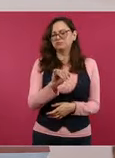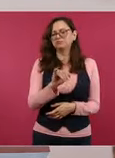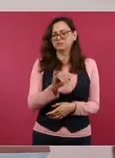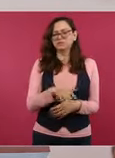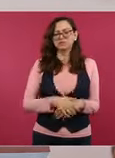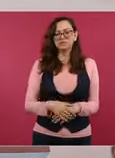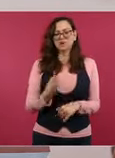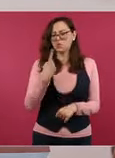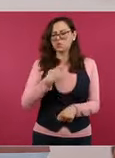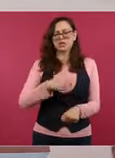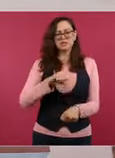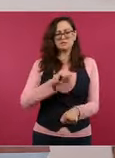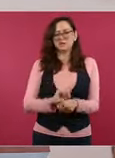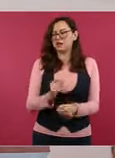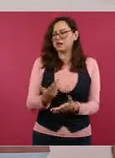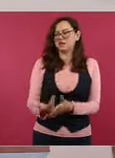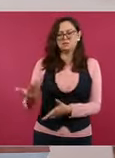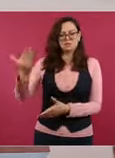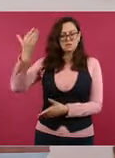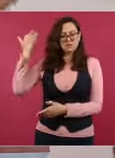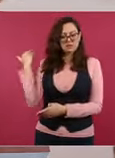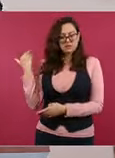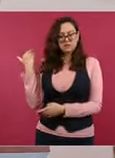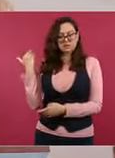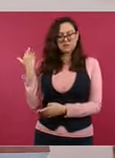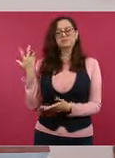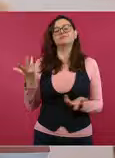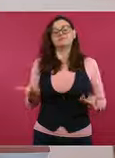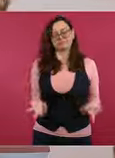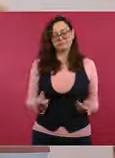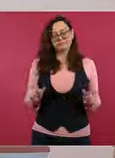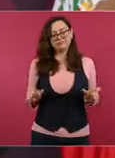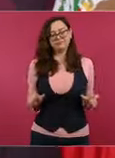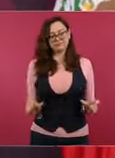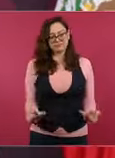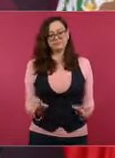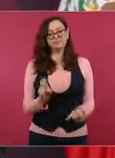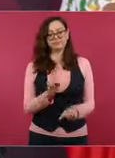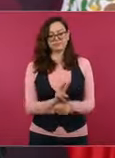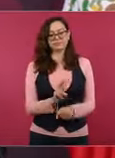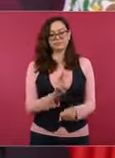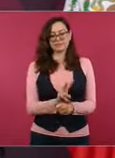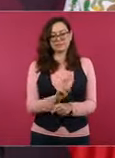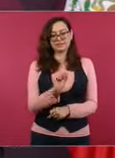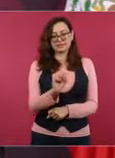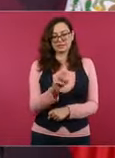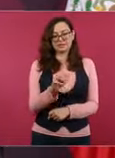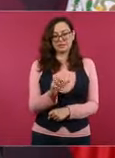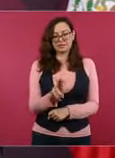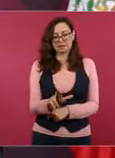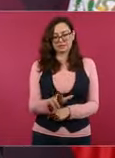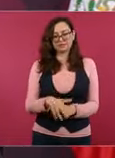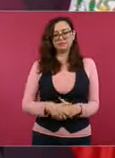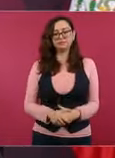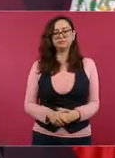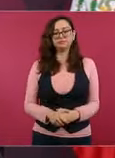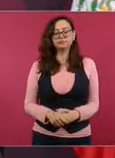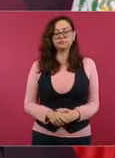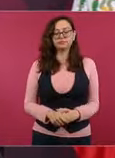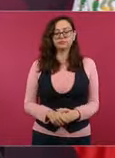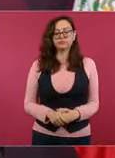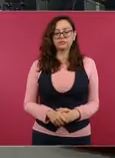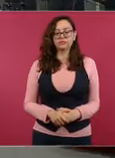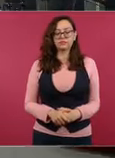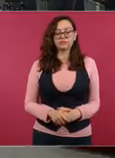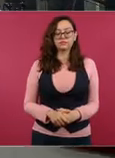hace como una semana. Y esto porque está ahí la Marina. Y bueno,